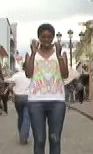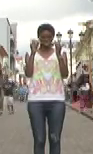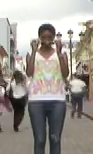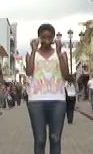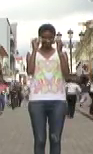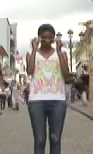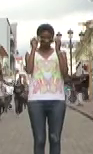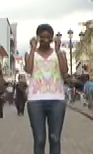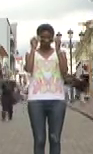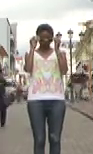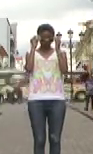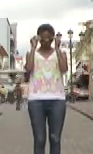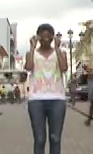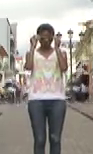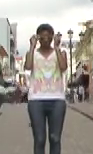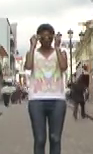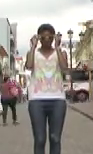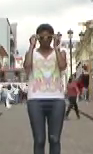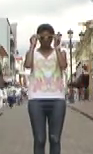¿Quién soy?